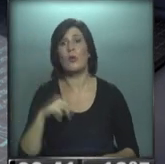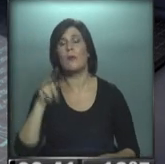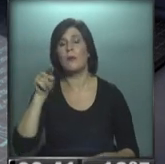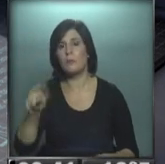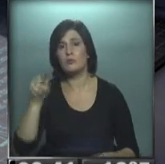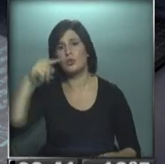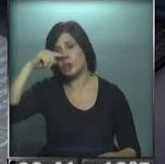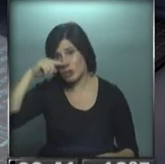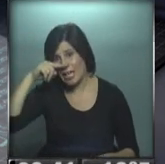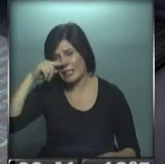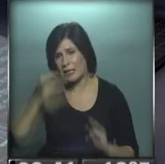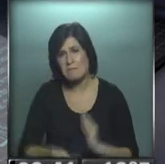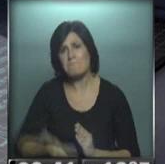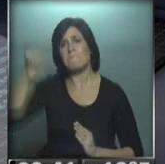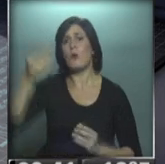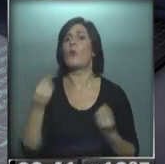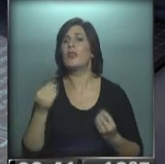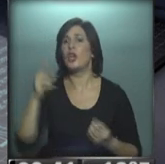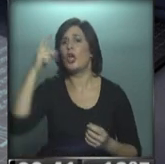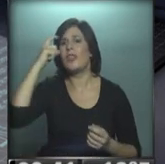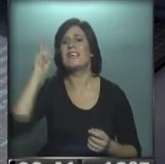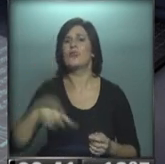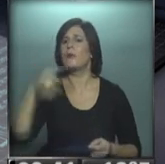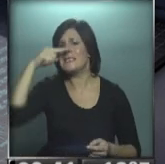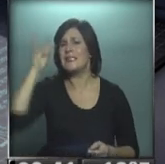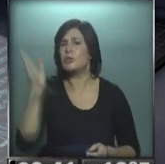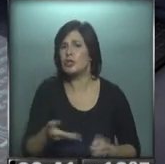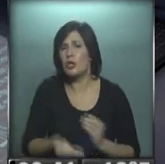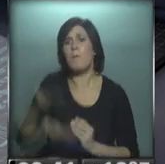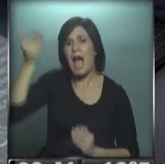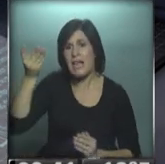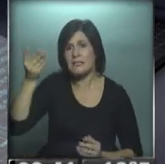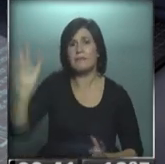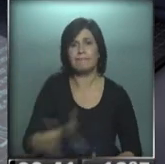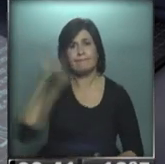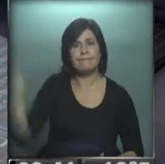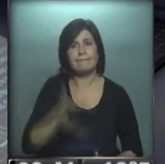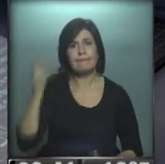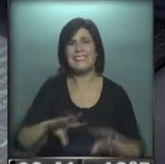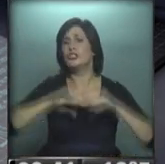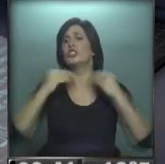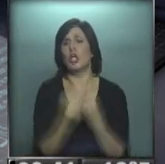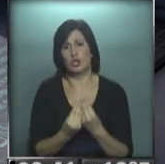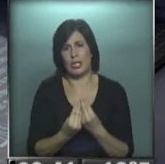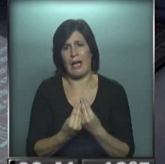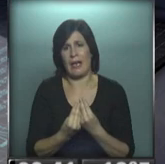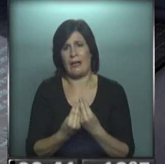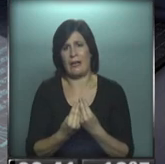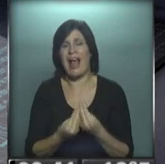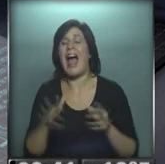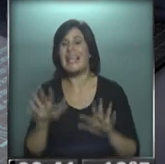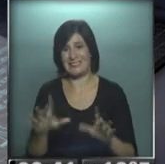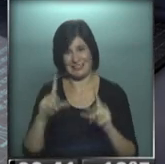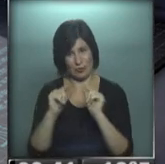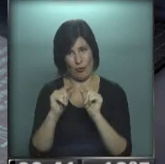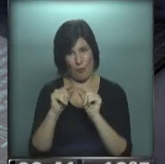529.7, un aumento exactamente del 10,7% en la producción total. Este es alguno